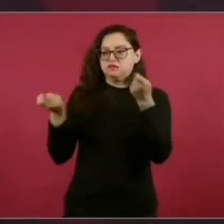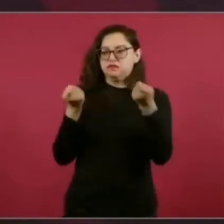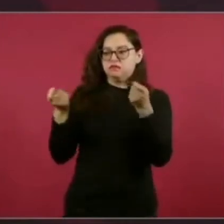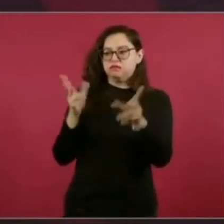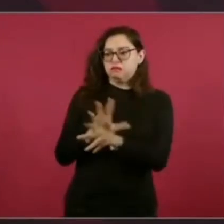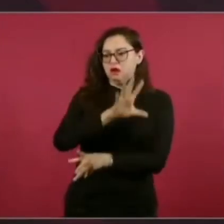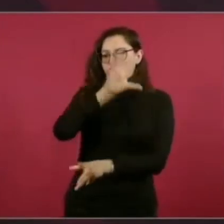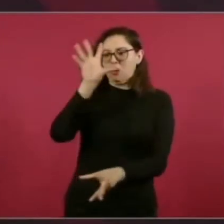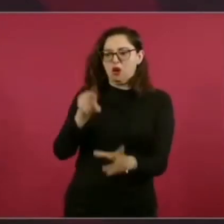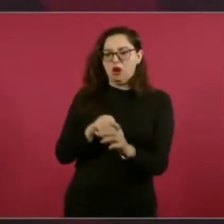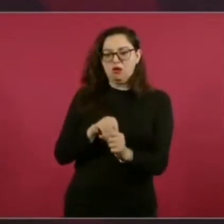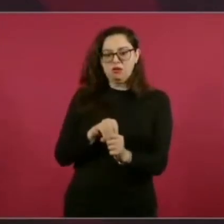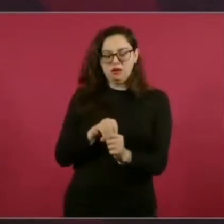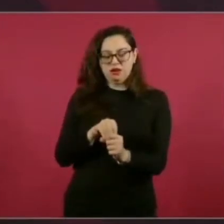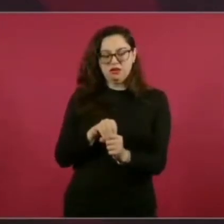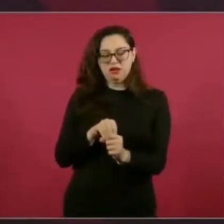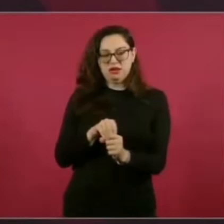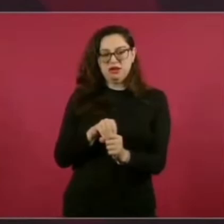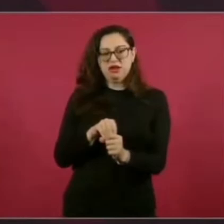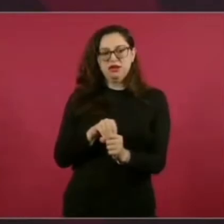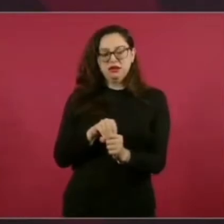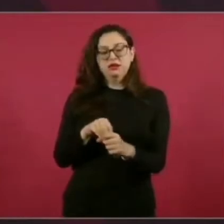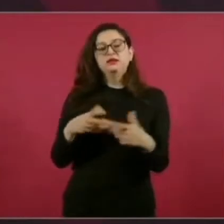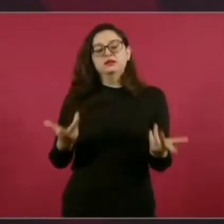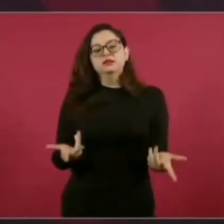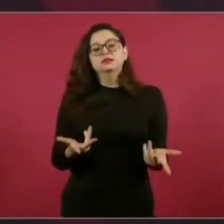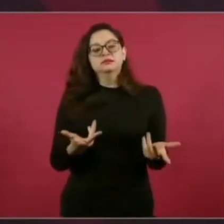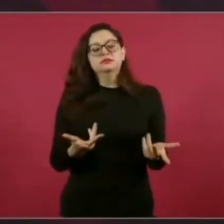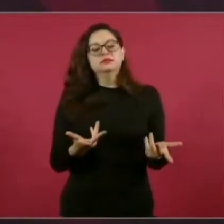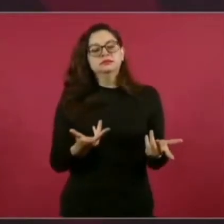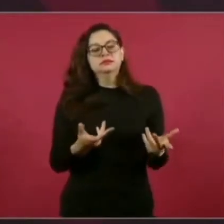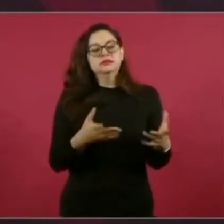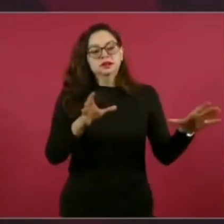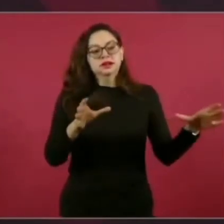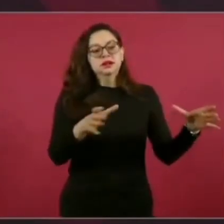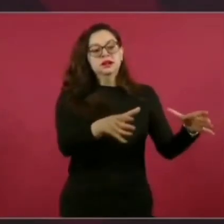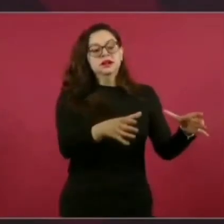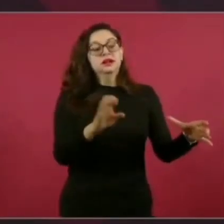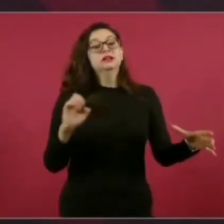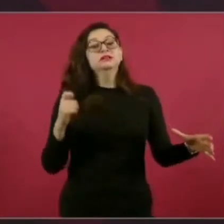estaban completamente fusionados al gobierno,